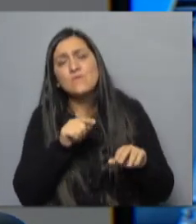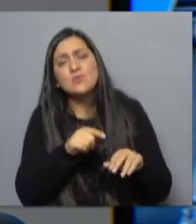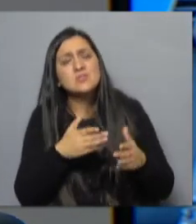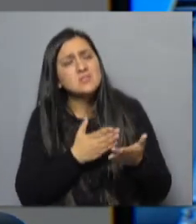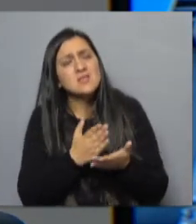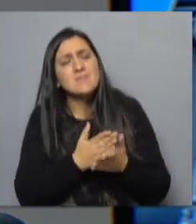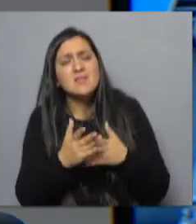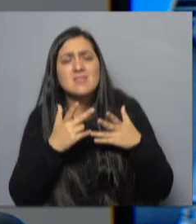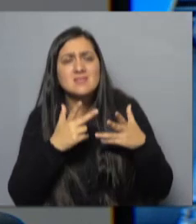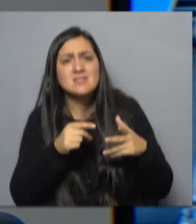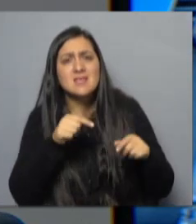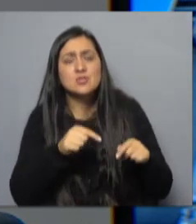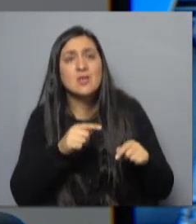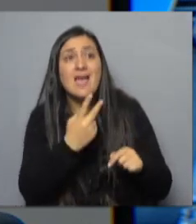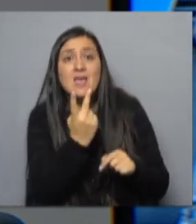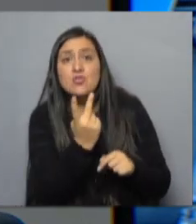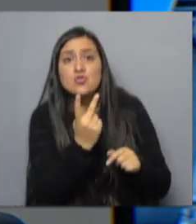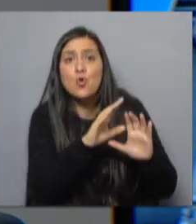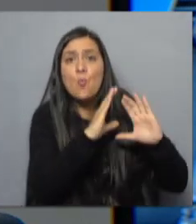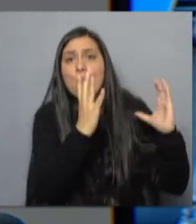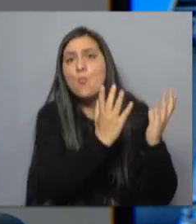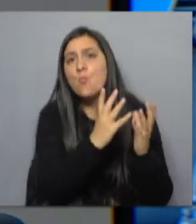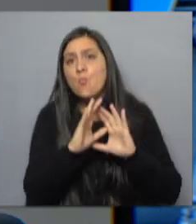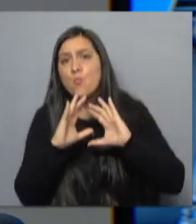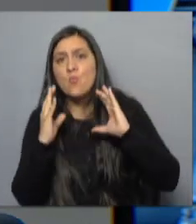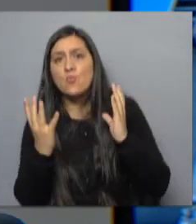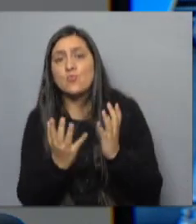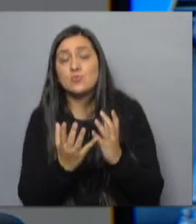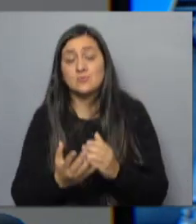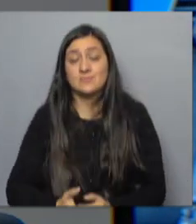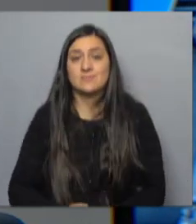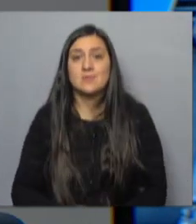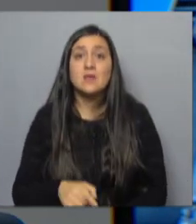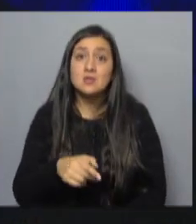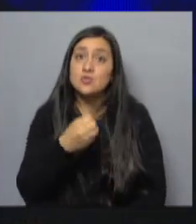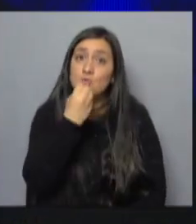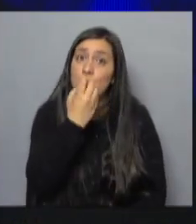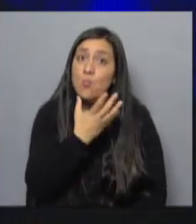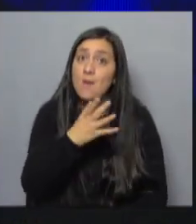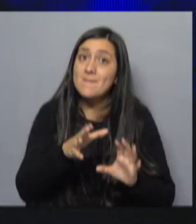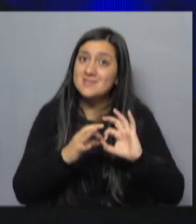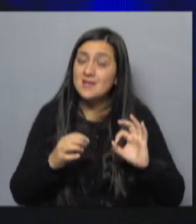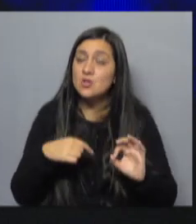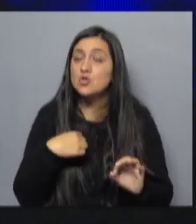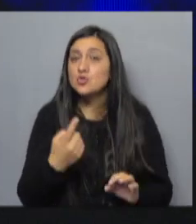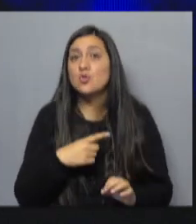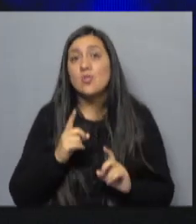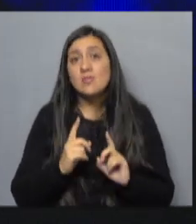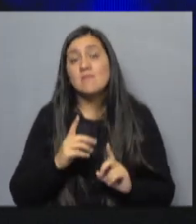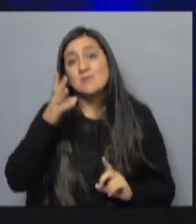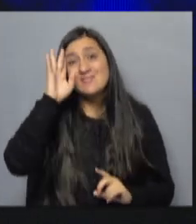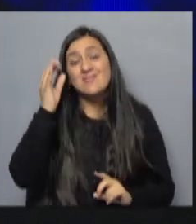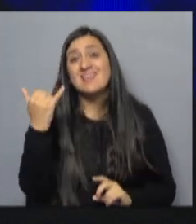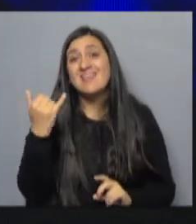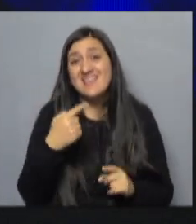reafirmando eso de los dos mundos. Y creo que capaz que ese es un buen mensaje, que nosotros tenemos que saber que existen esos dos